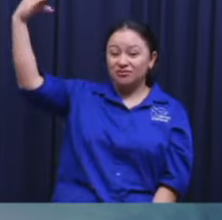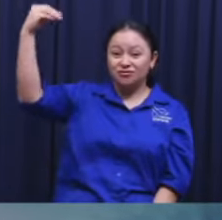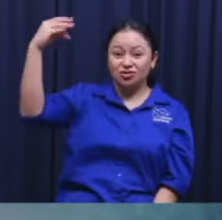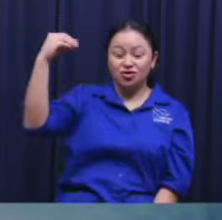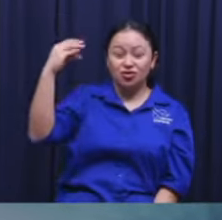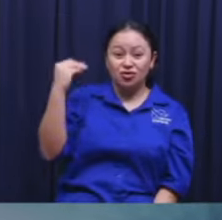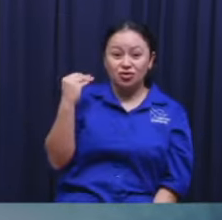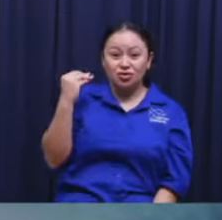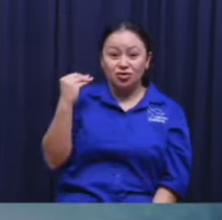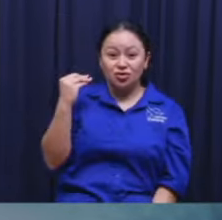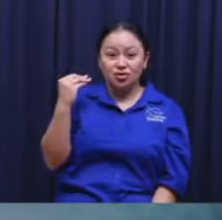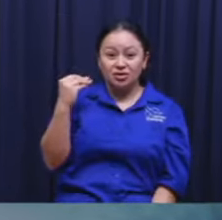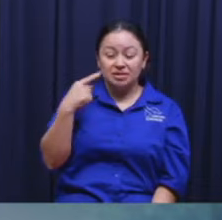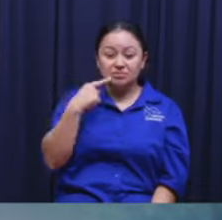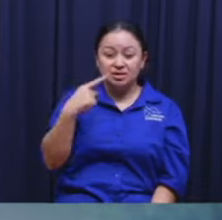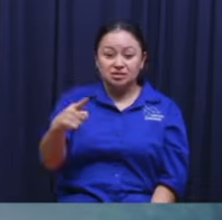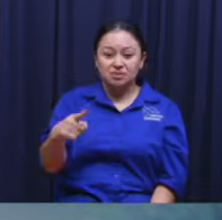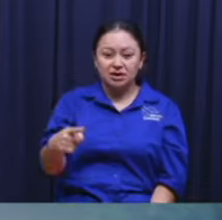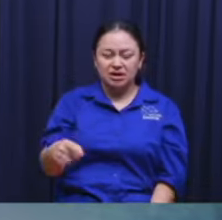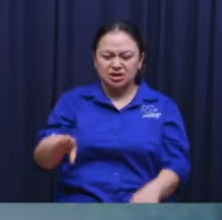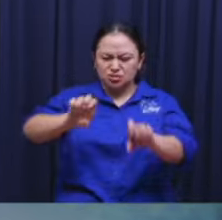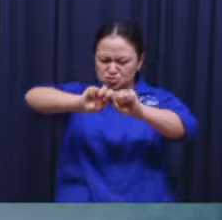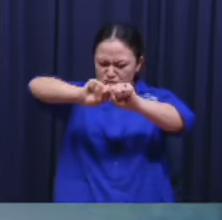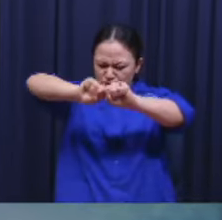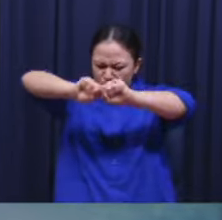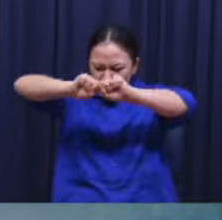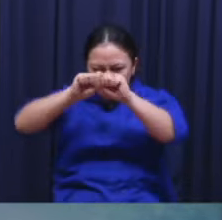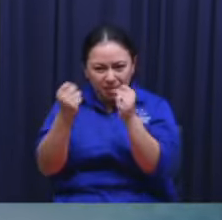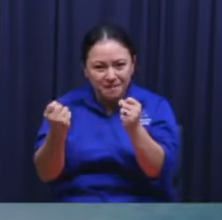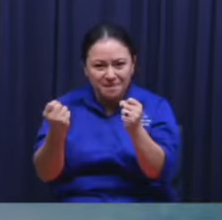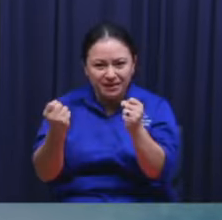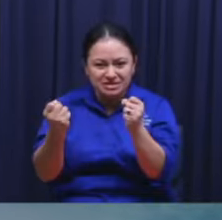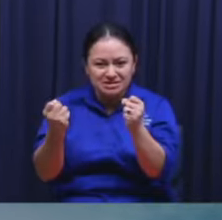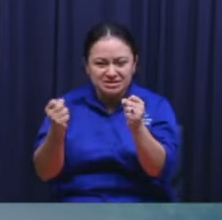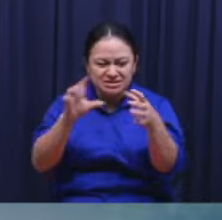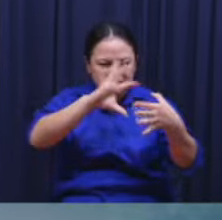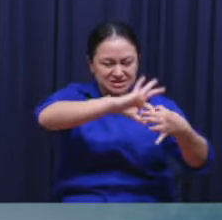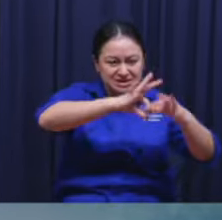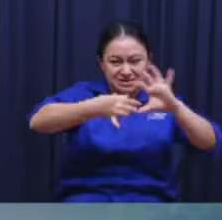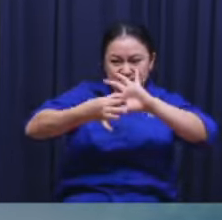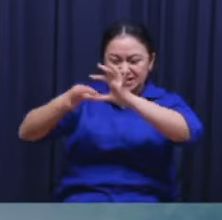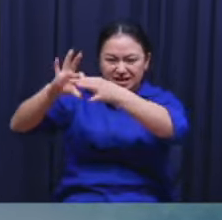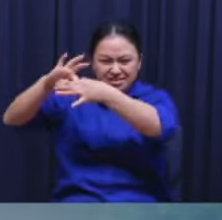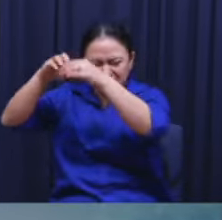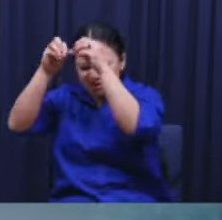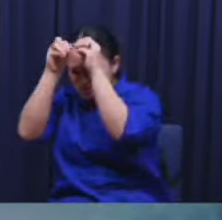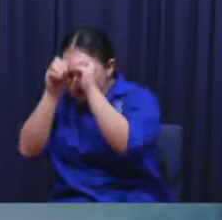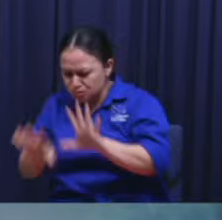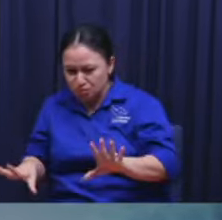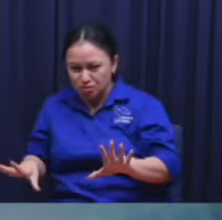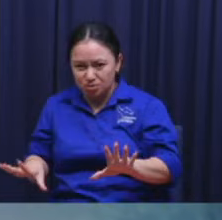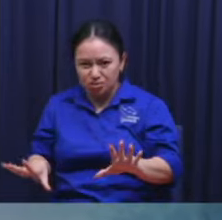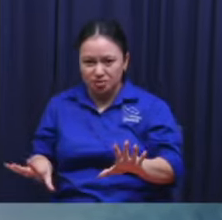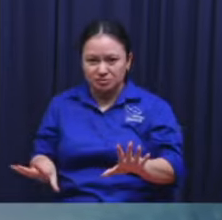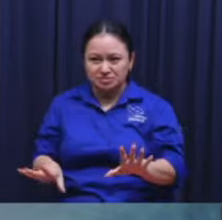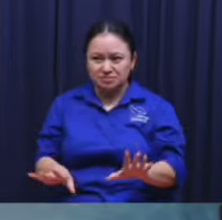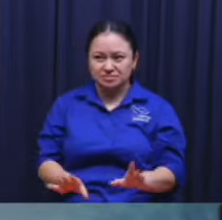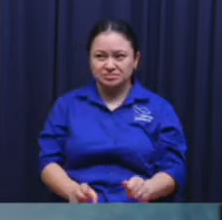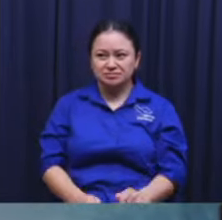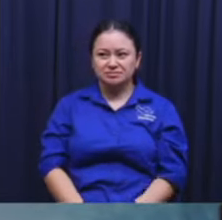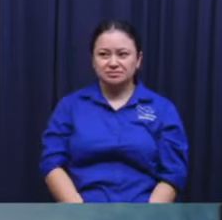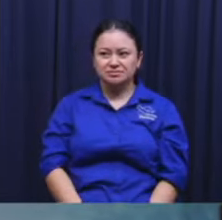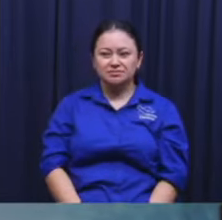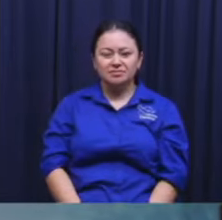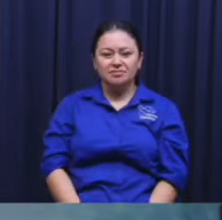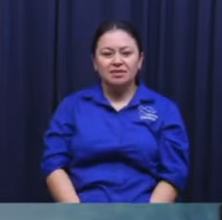rompas otra vez con todos tus ancestros. No puede ser, Señor. Si ese trabajo, saber cuánto costó. Porque tiene la fe